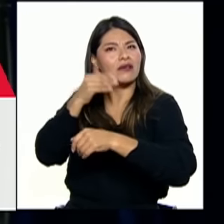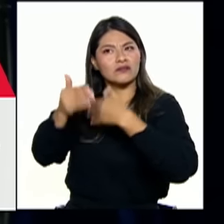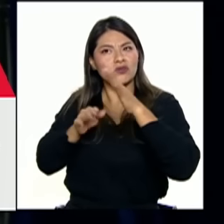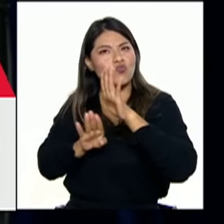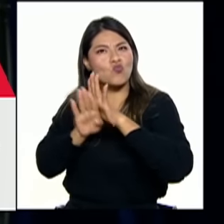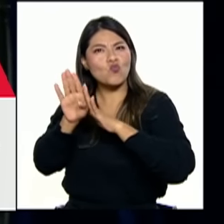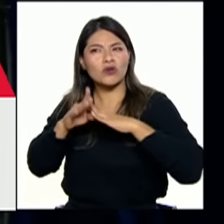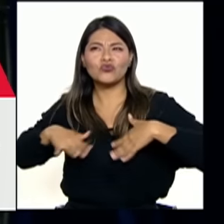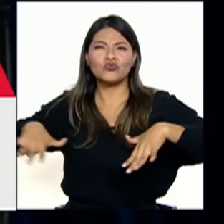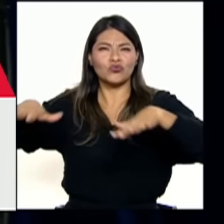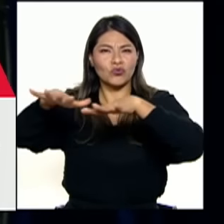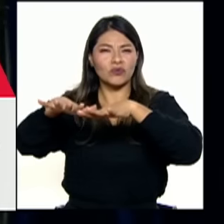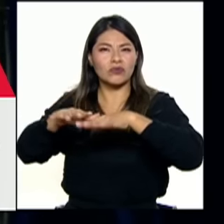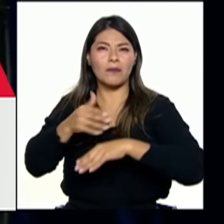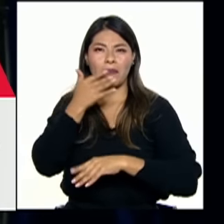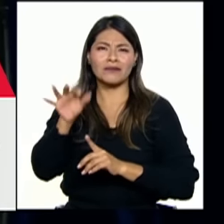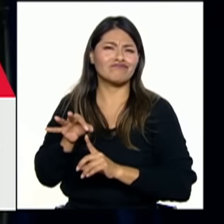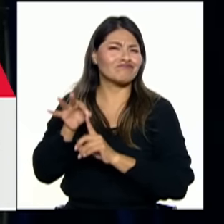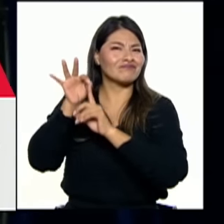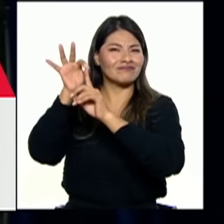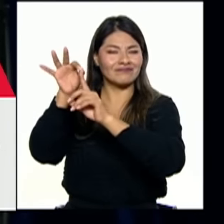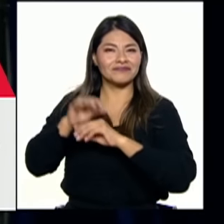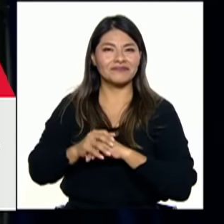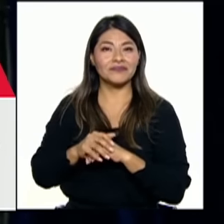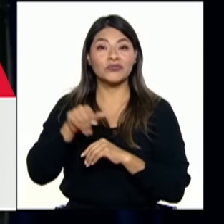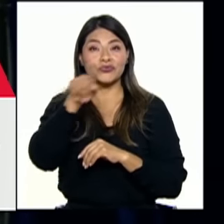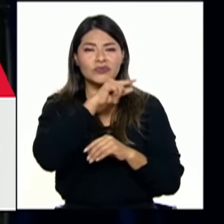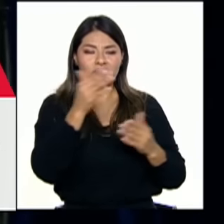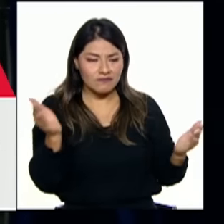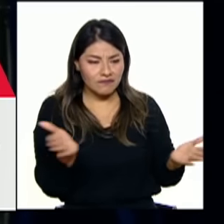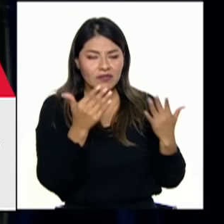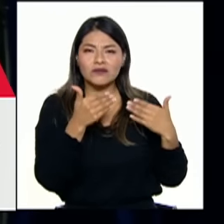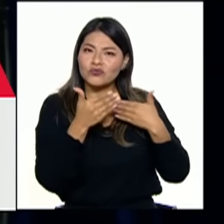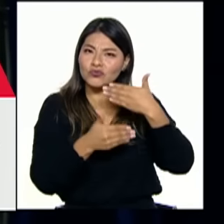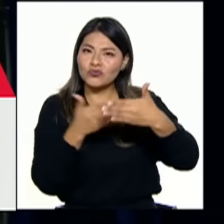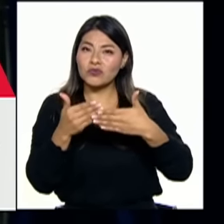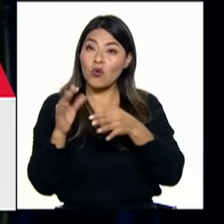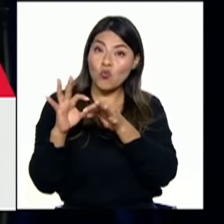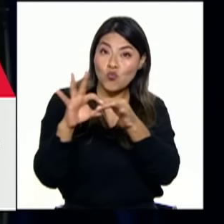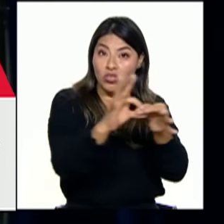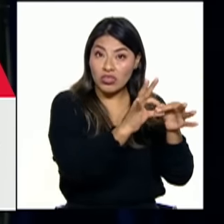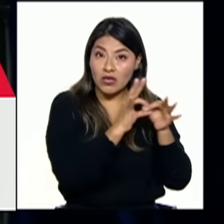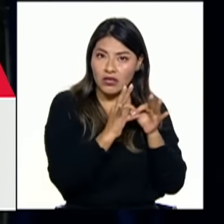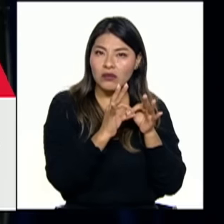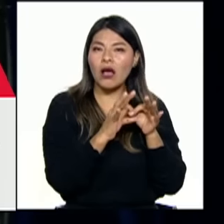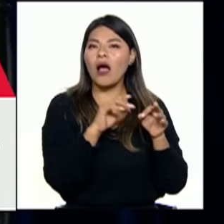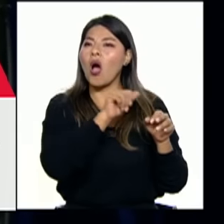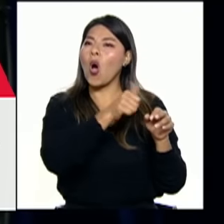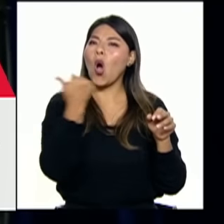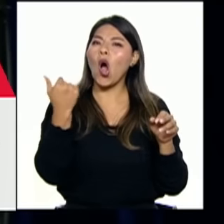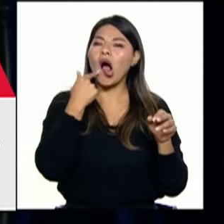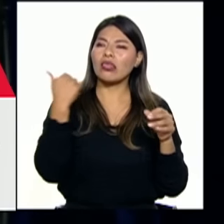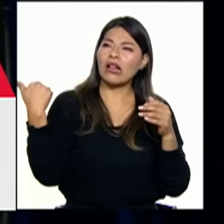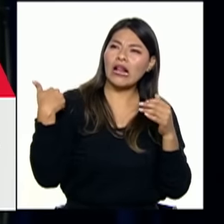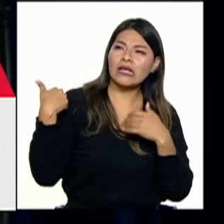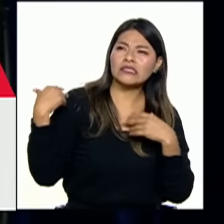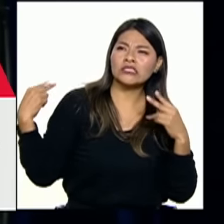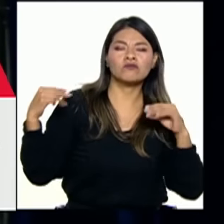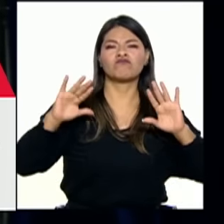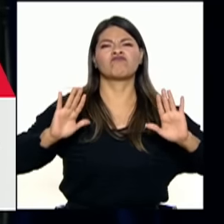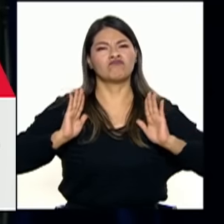región. Sigamos adelante sabiendo que unidos ninguna voz contraria nos detiene.